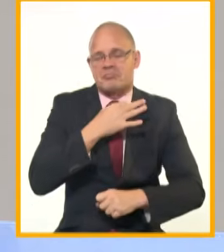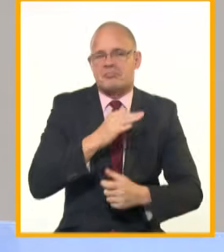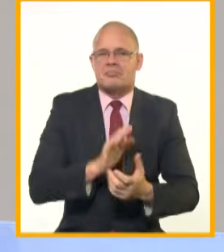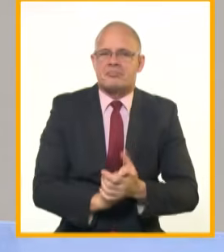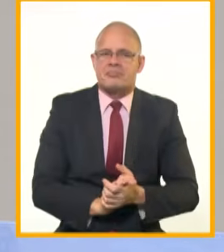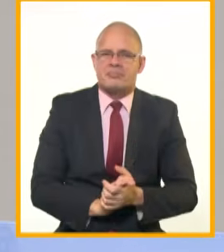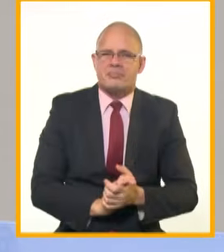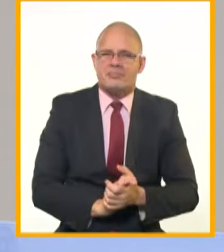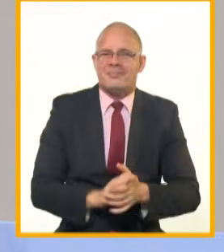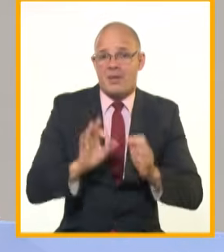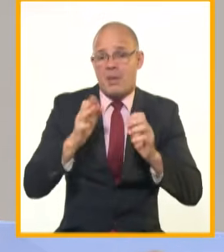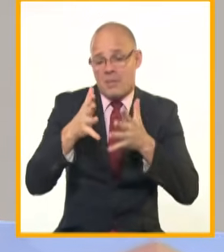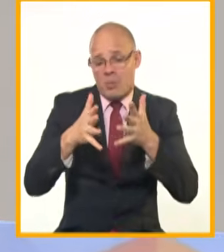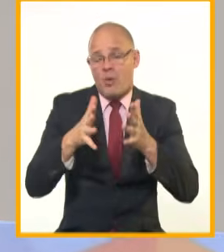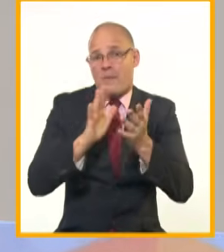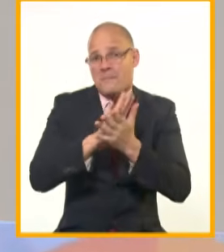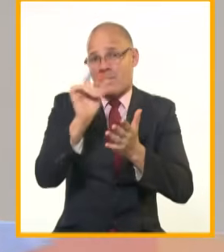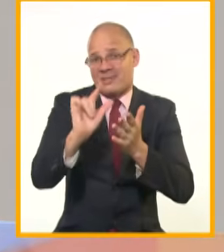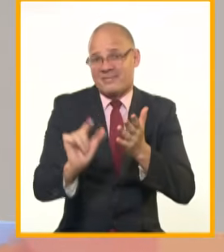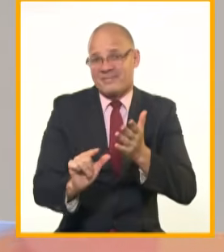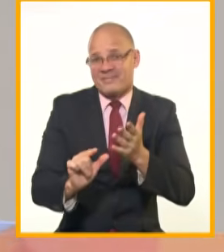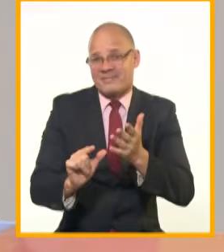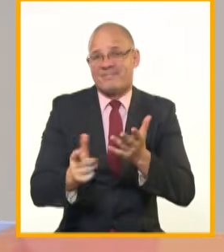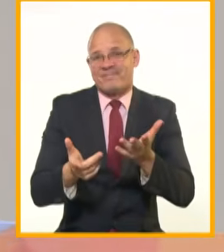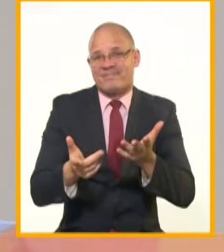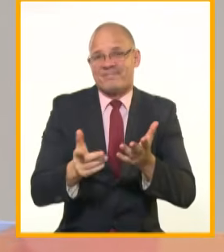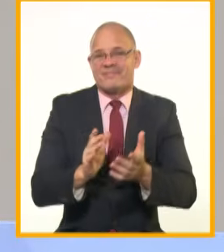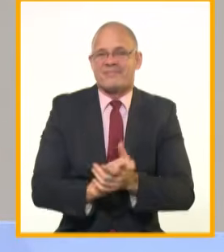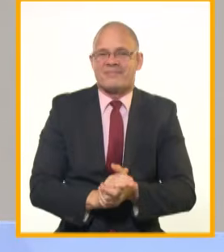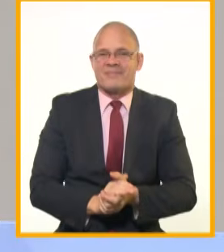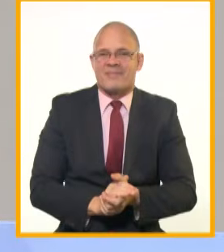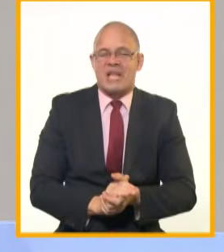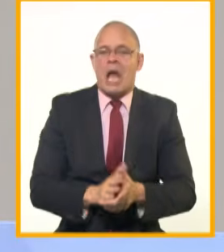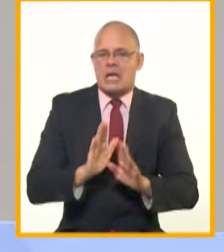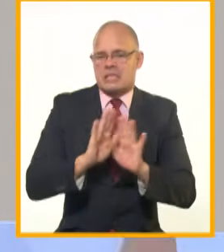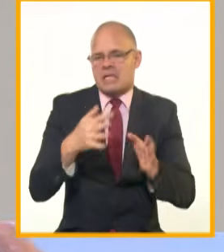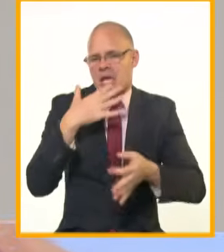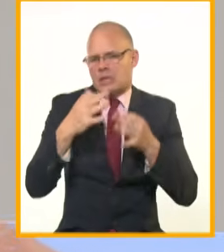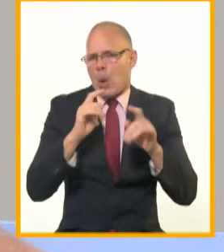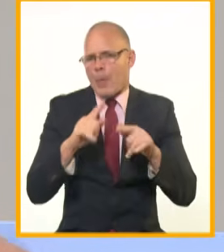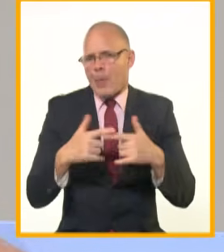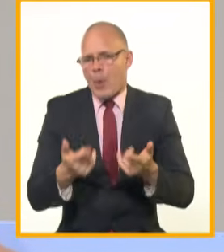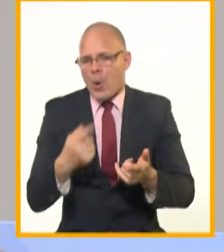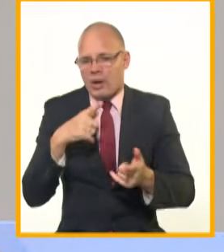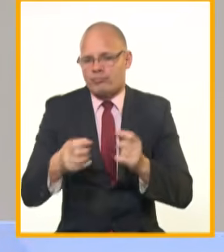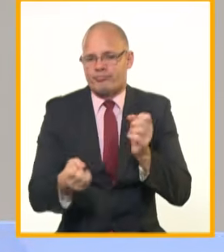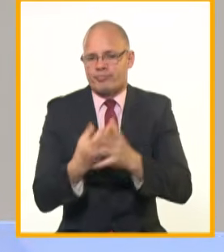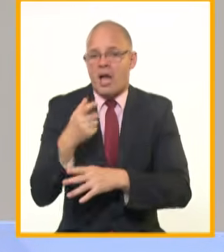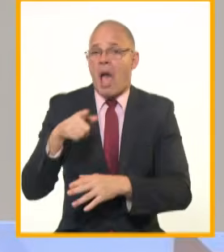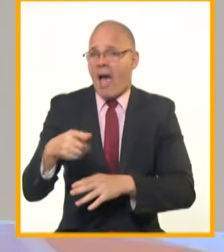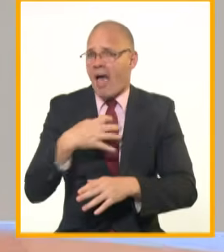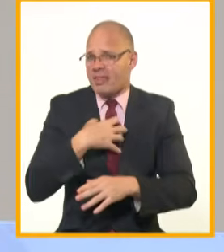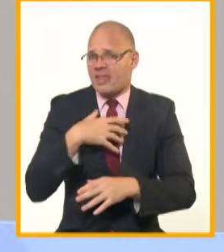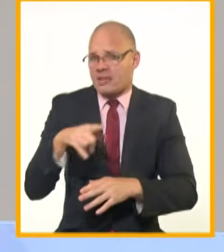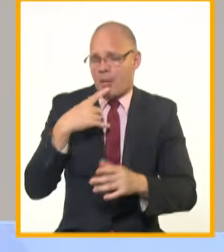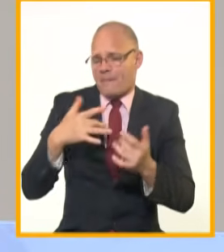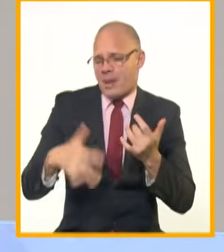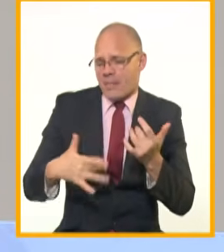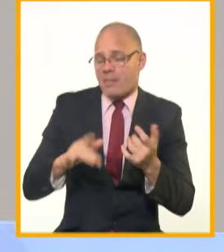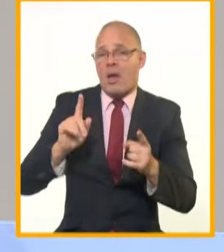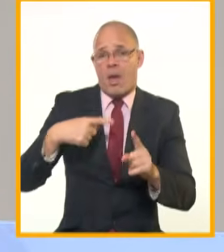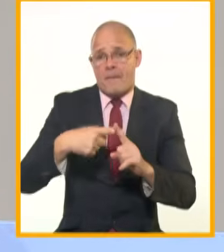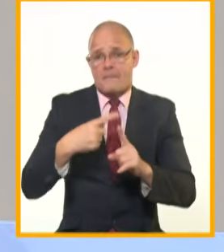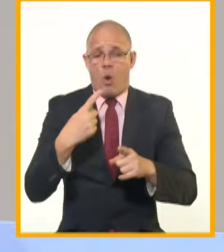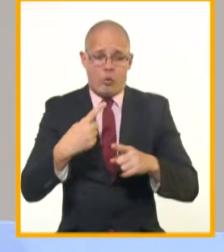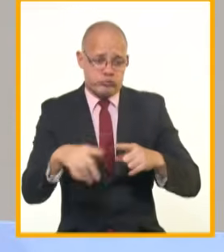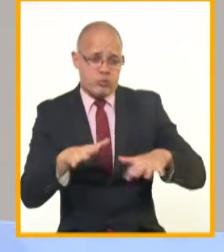explicaba, de la cultura, porque no solo es el repentismo patrimonio, está la rumba también, y en lo cual nosotros